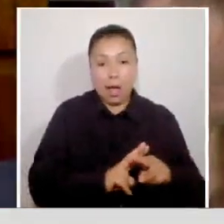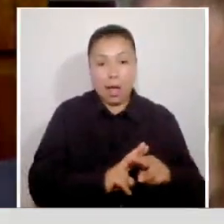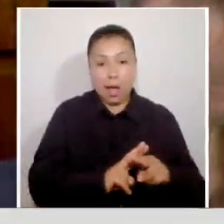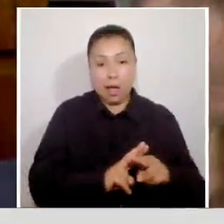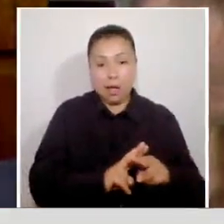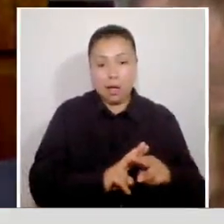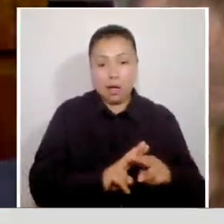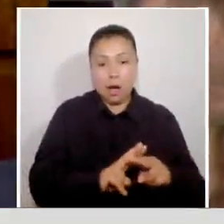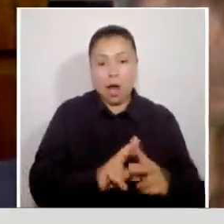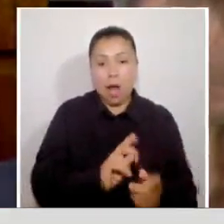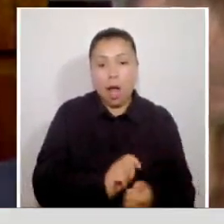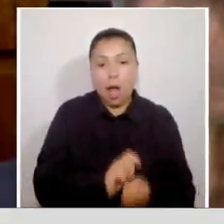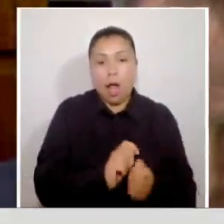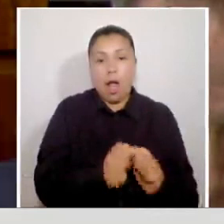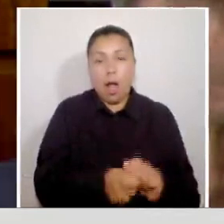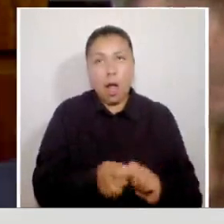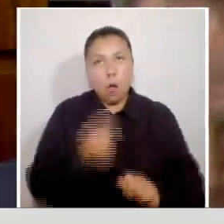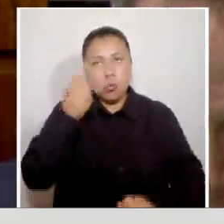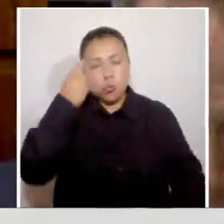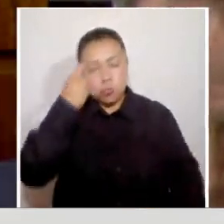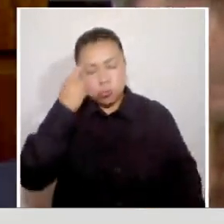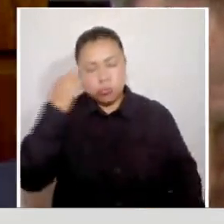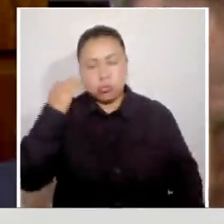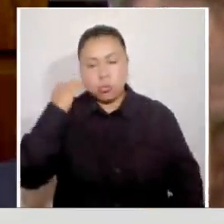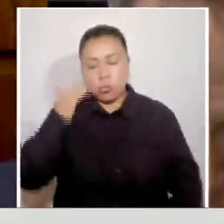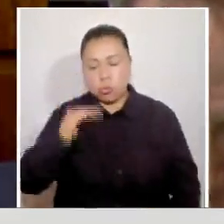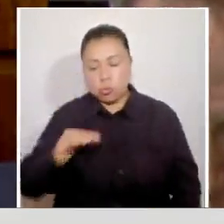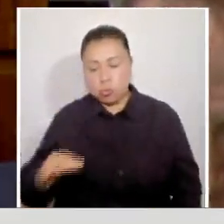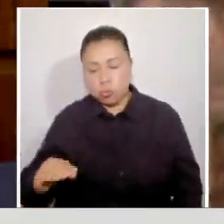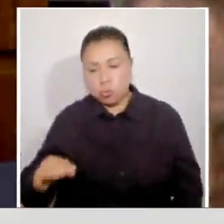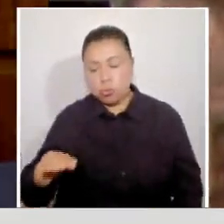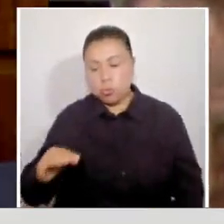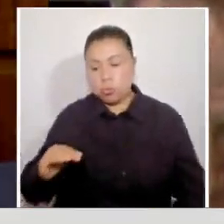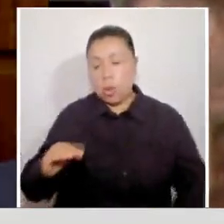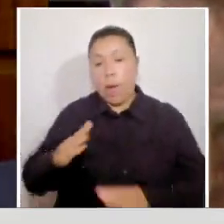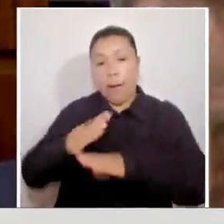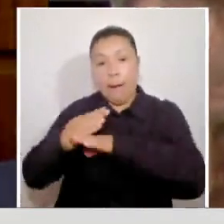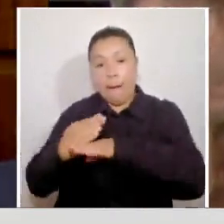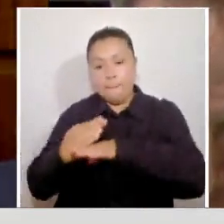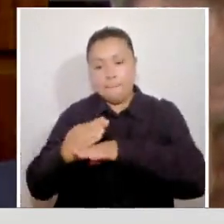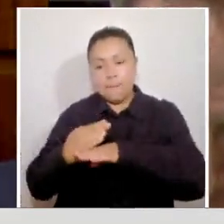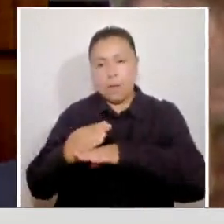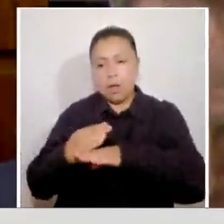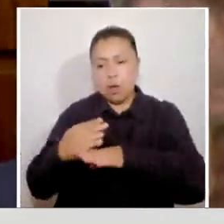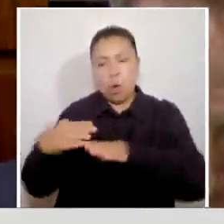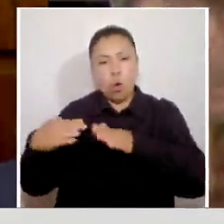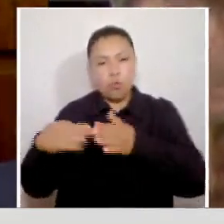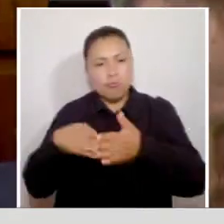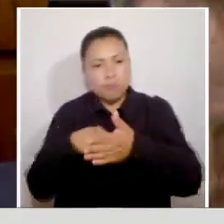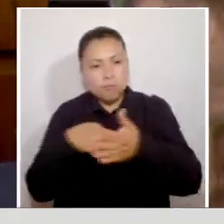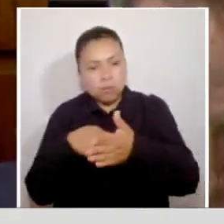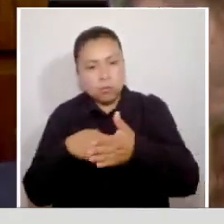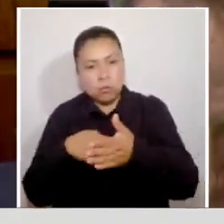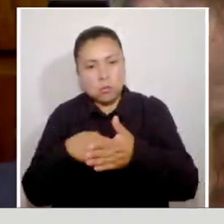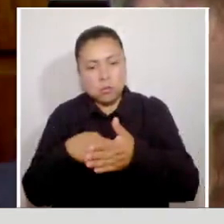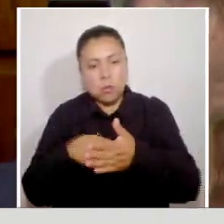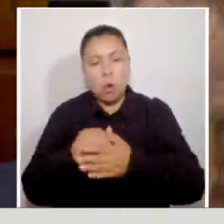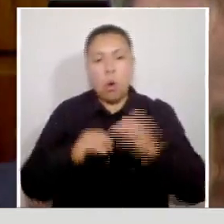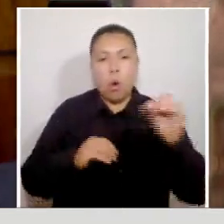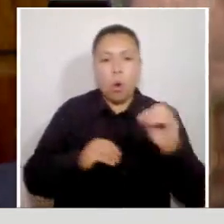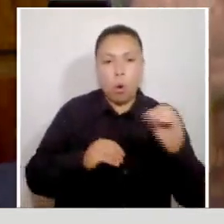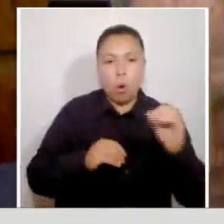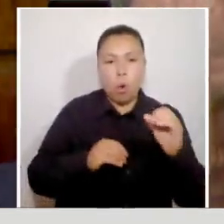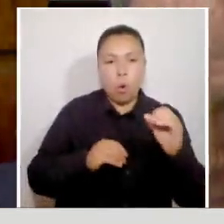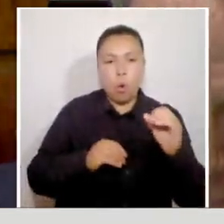transformar la conciencia de un menor con miras a impedir obstaculizar o